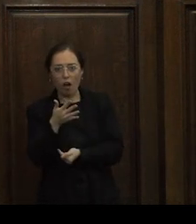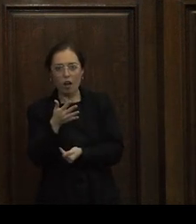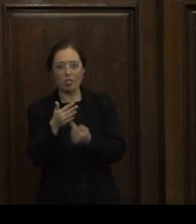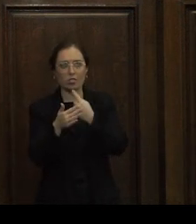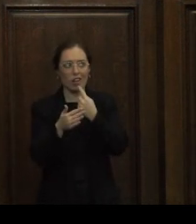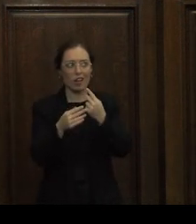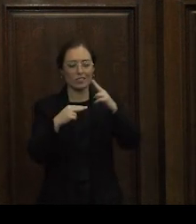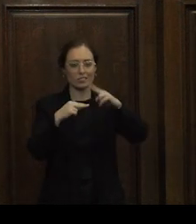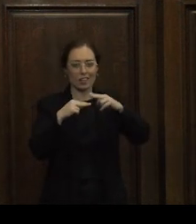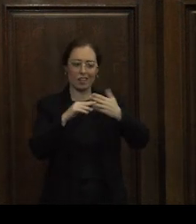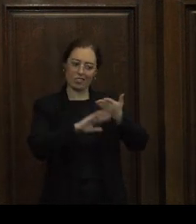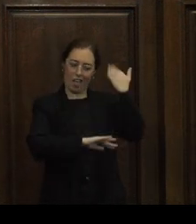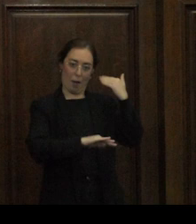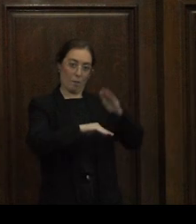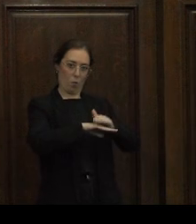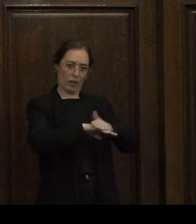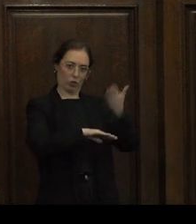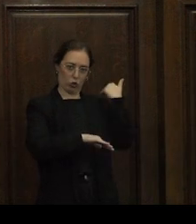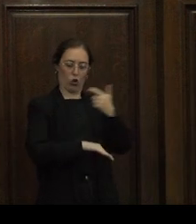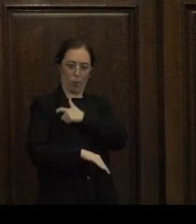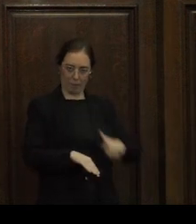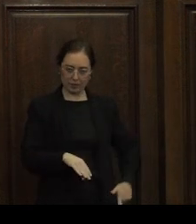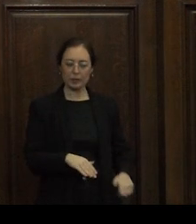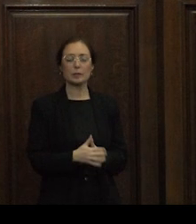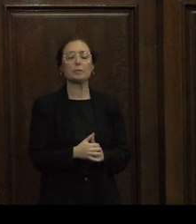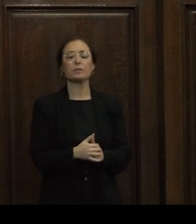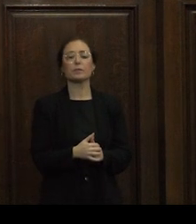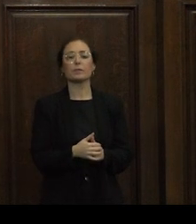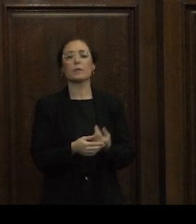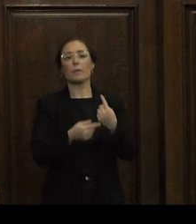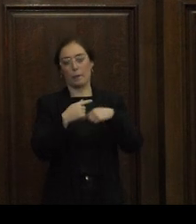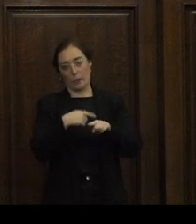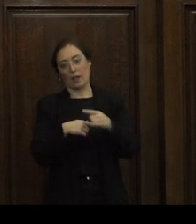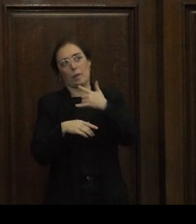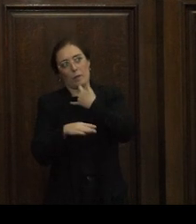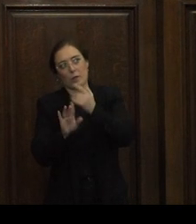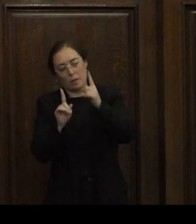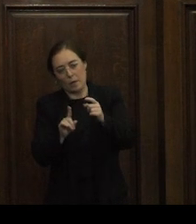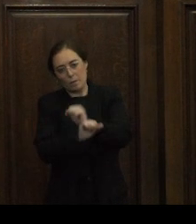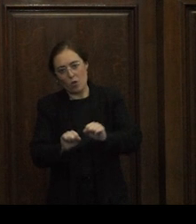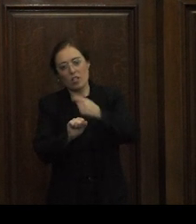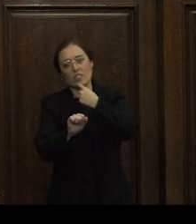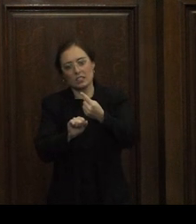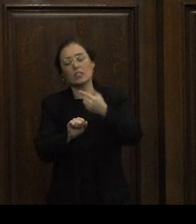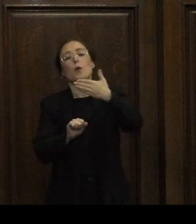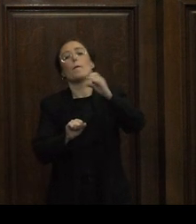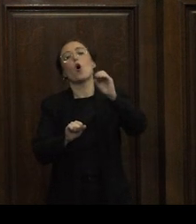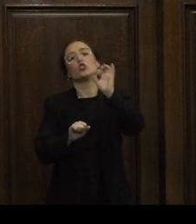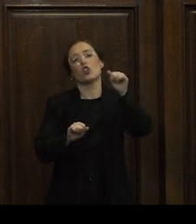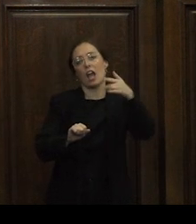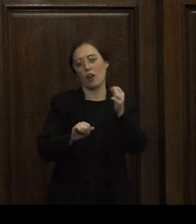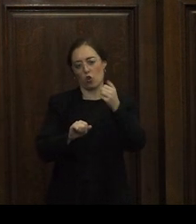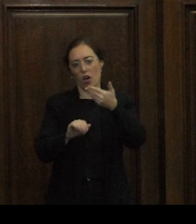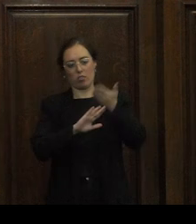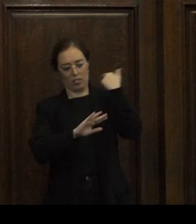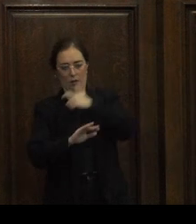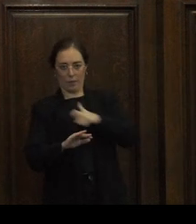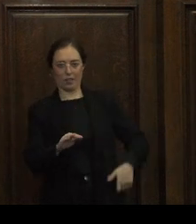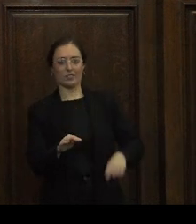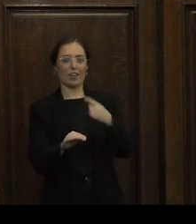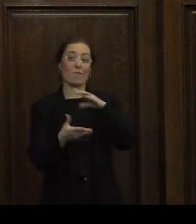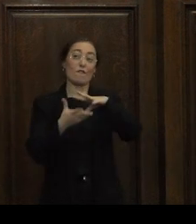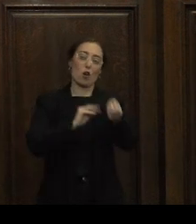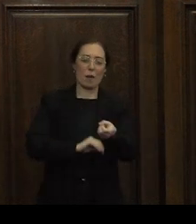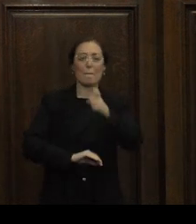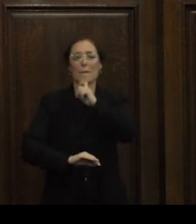las redes sociales de Trump en ese momento. Bueno, algo semejante se podría decir de Bolsonaro, que también es otro campeón de las